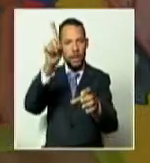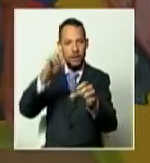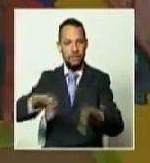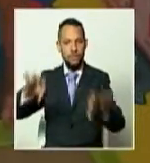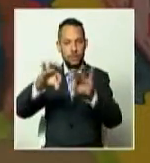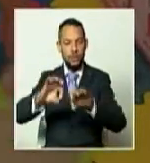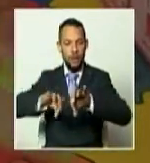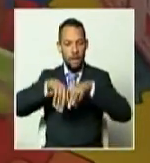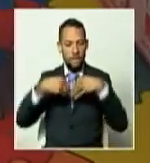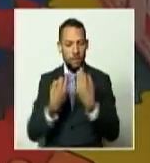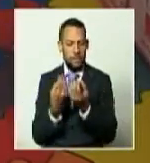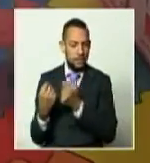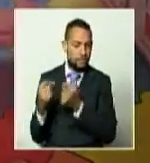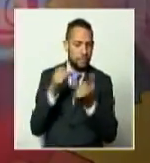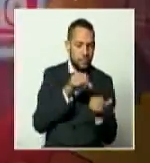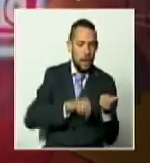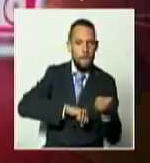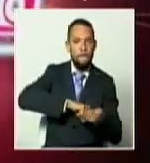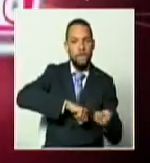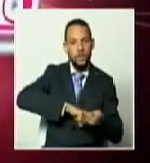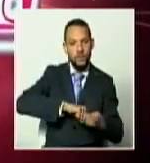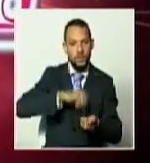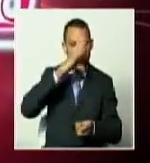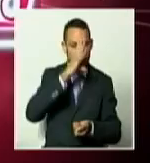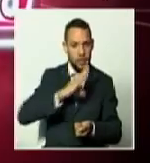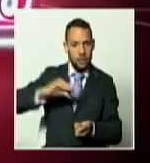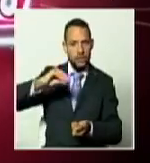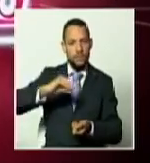del departamento del Quindío.